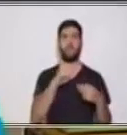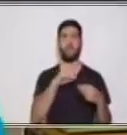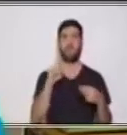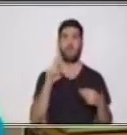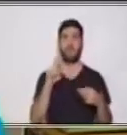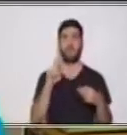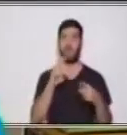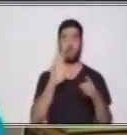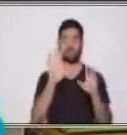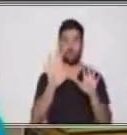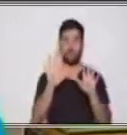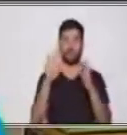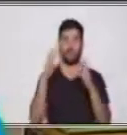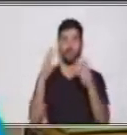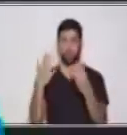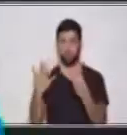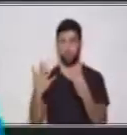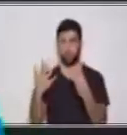18 grados.